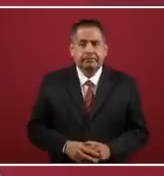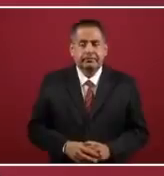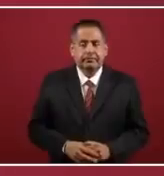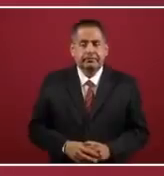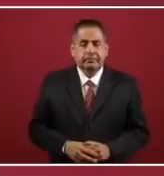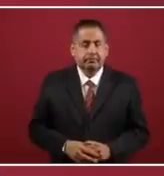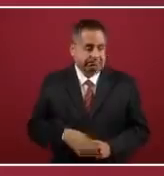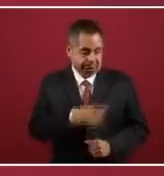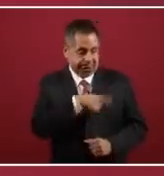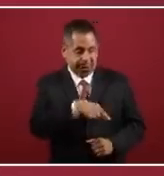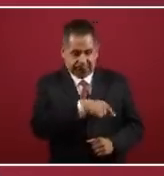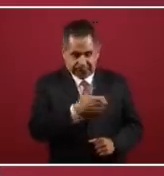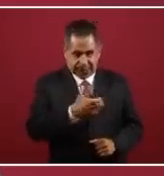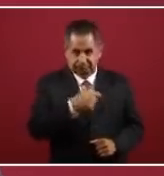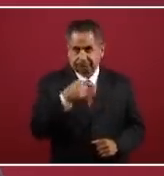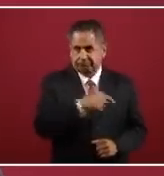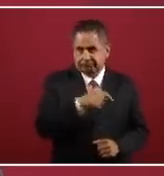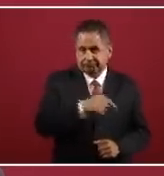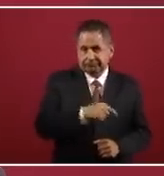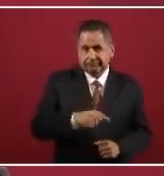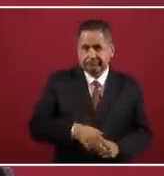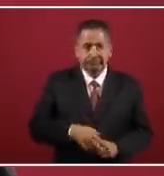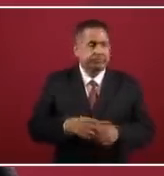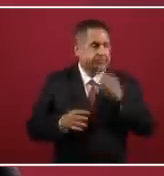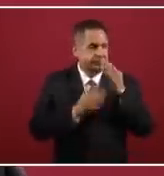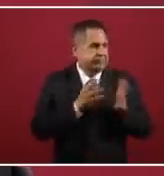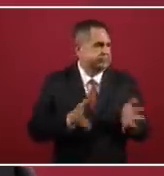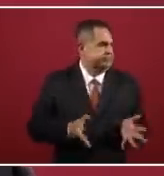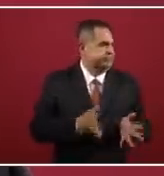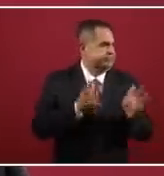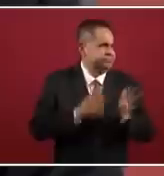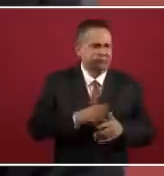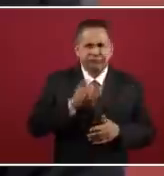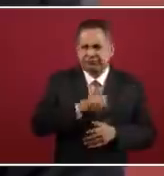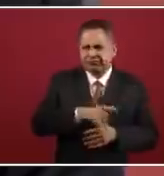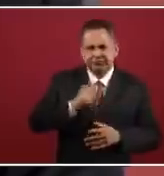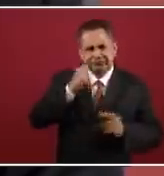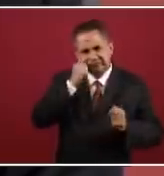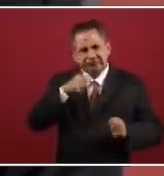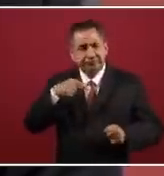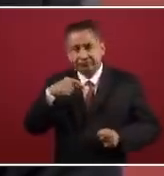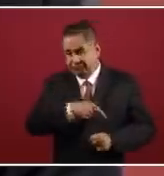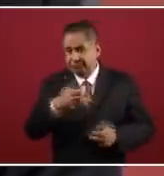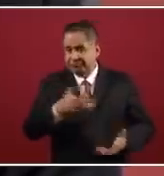Y ellos fueron los promotores de esa política.